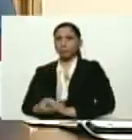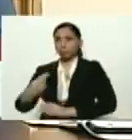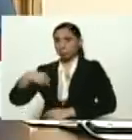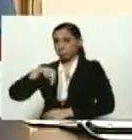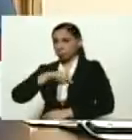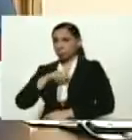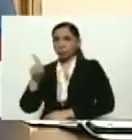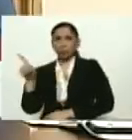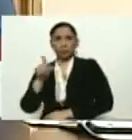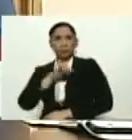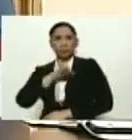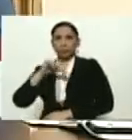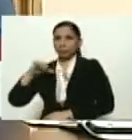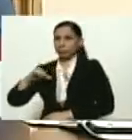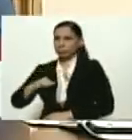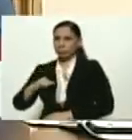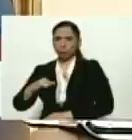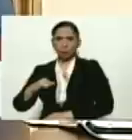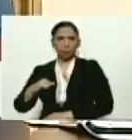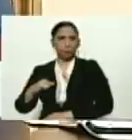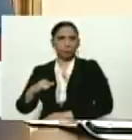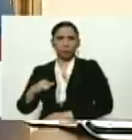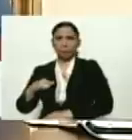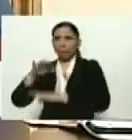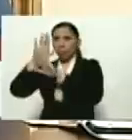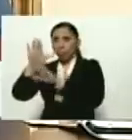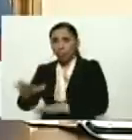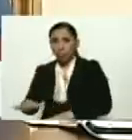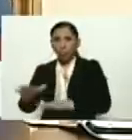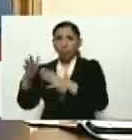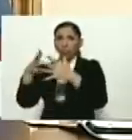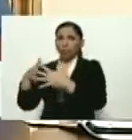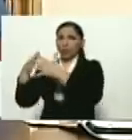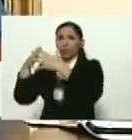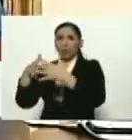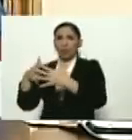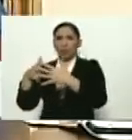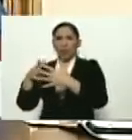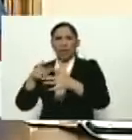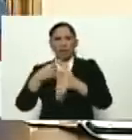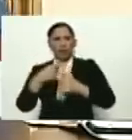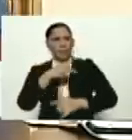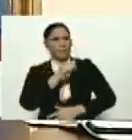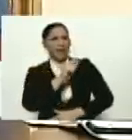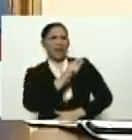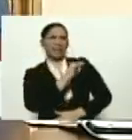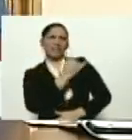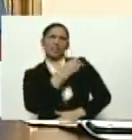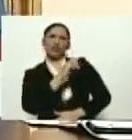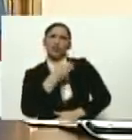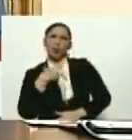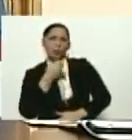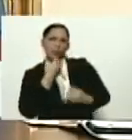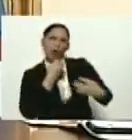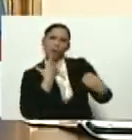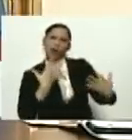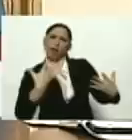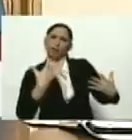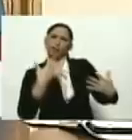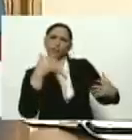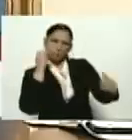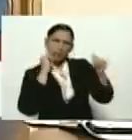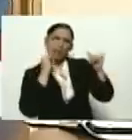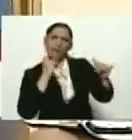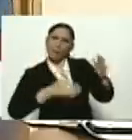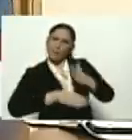Nosotros no somos pro-yanquis. Y Patiño agarró la copa y dijo: ¡qué bueno, vamos a celebrar! Se emocionó